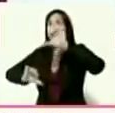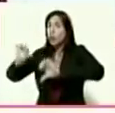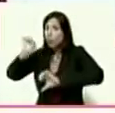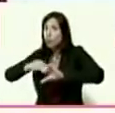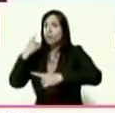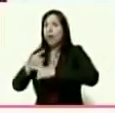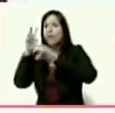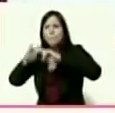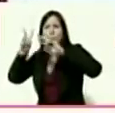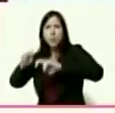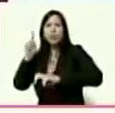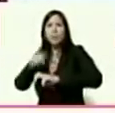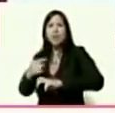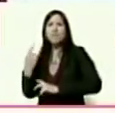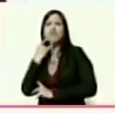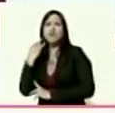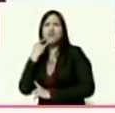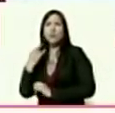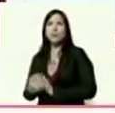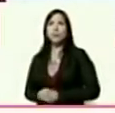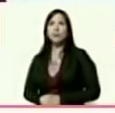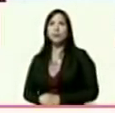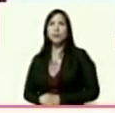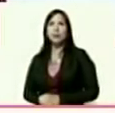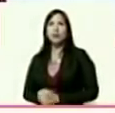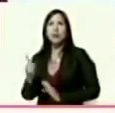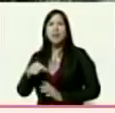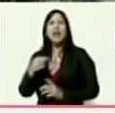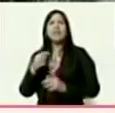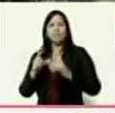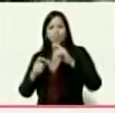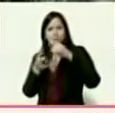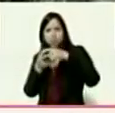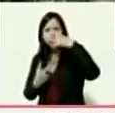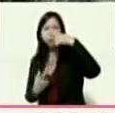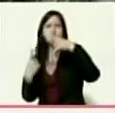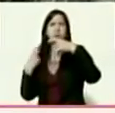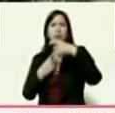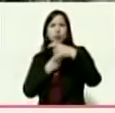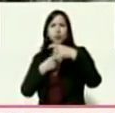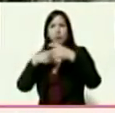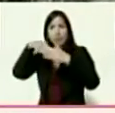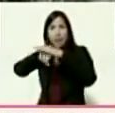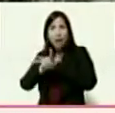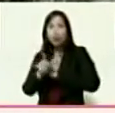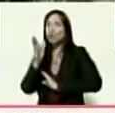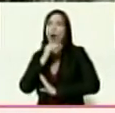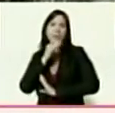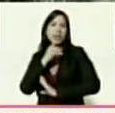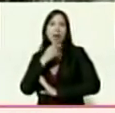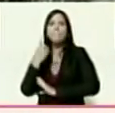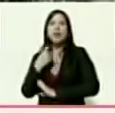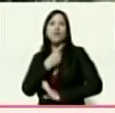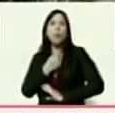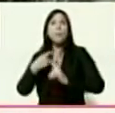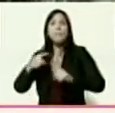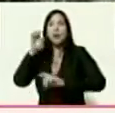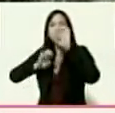se llama?, cargadores de perfume, una sustancia, y que la evaluación diga que es lo que